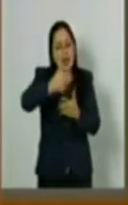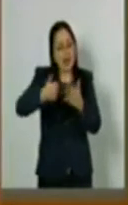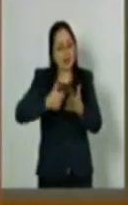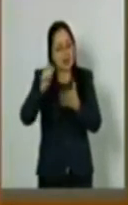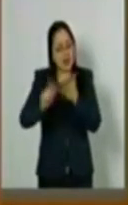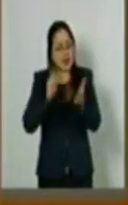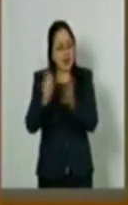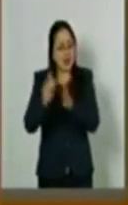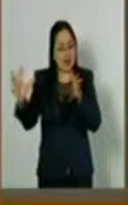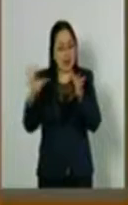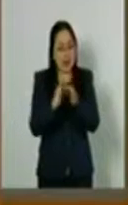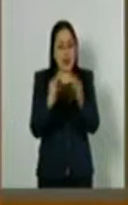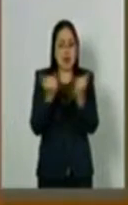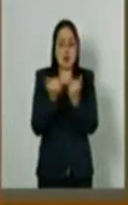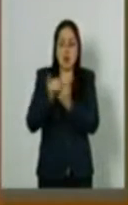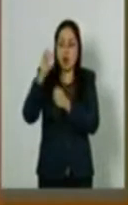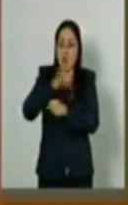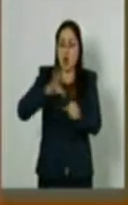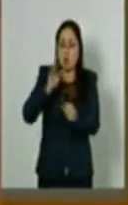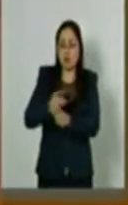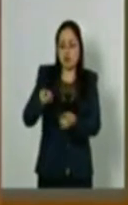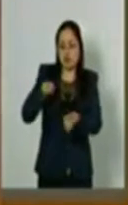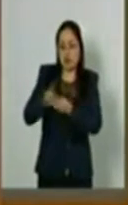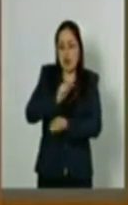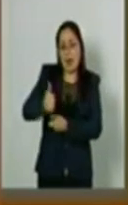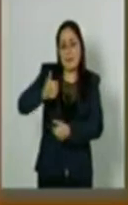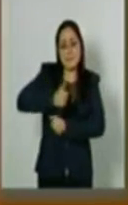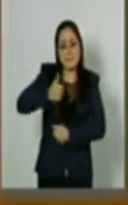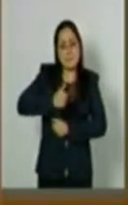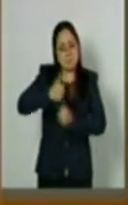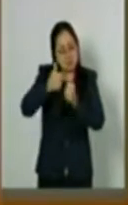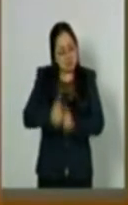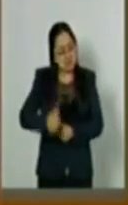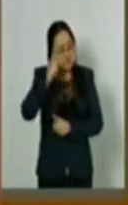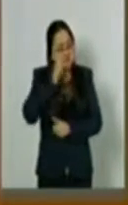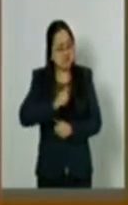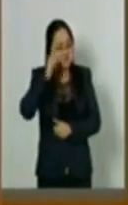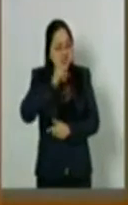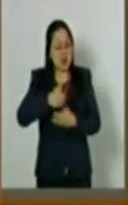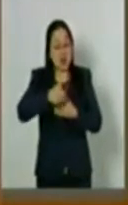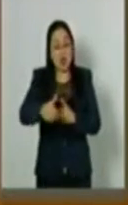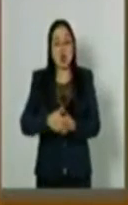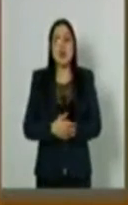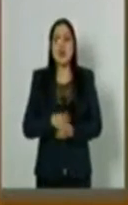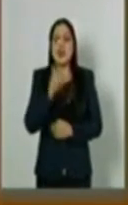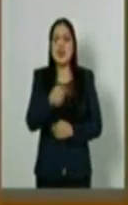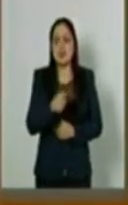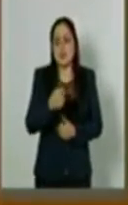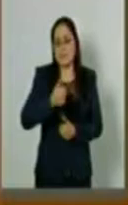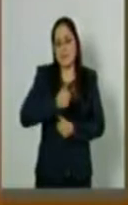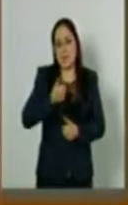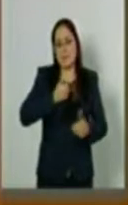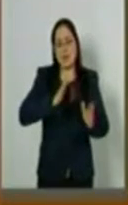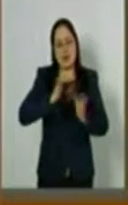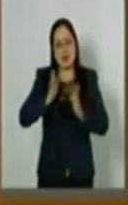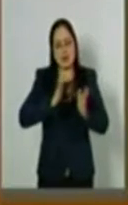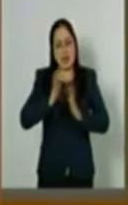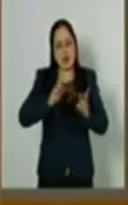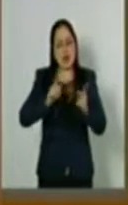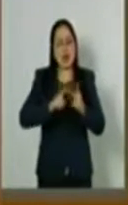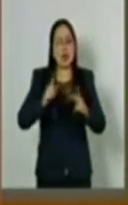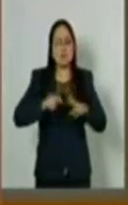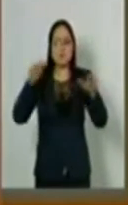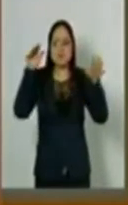y disponer de la totalidad de la Fuerza Armada permanentemente, o sea, del Ejército, de la Armada y de